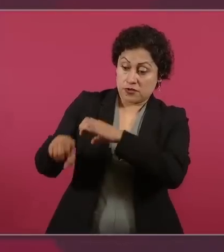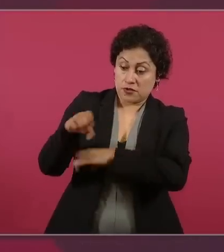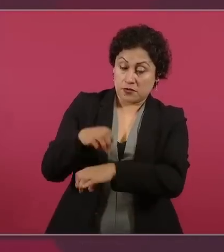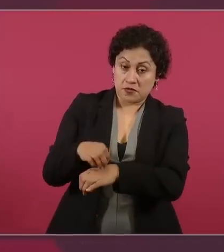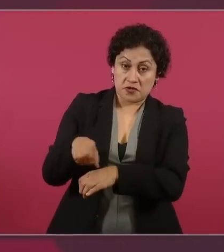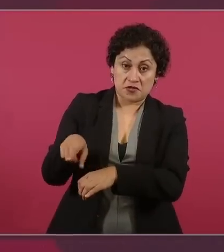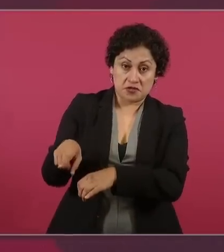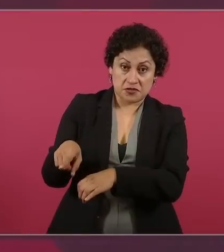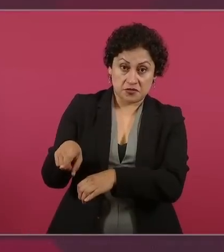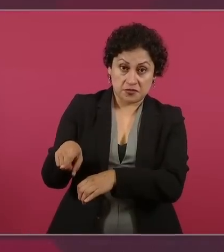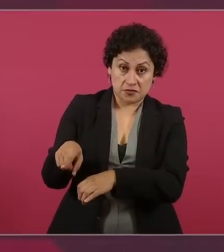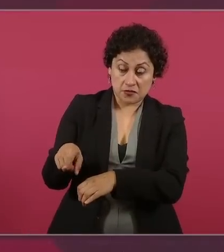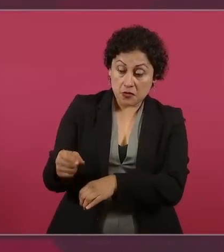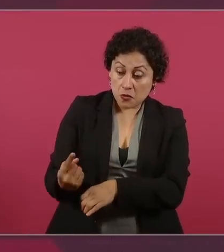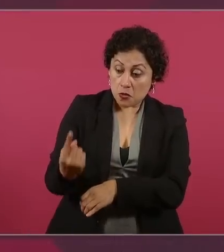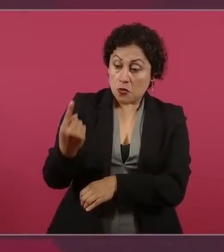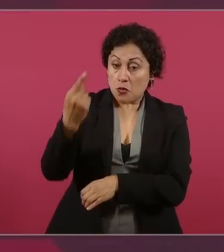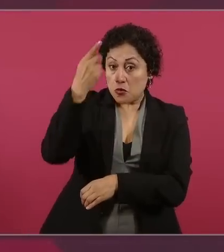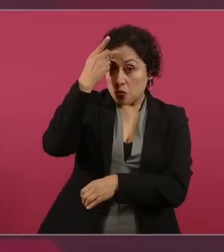financiera,